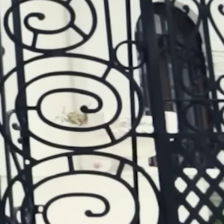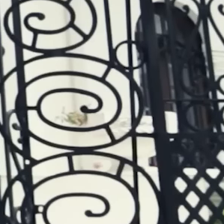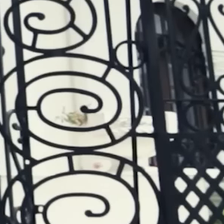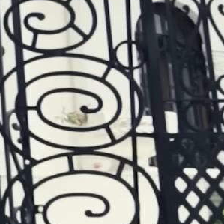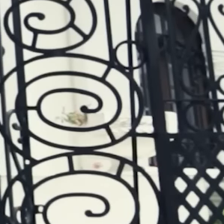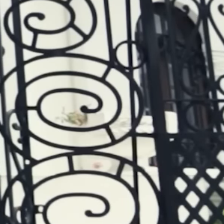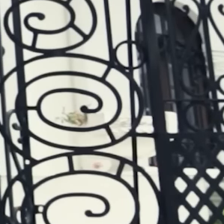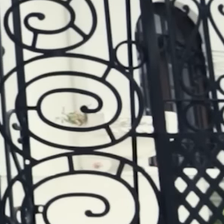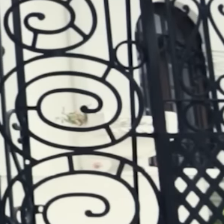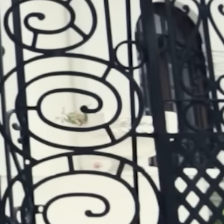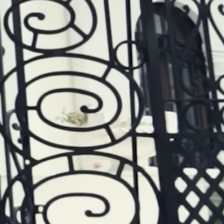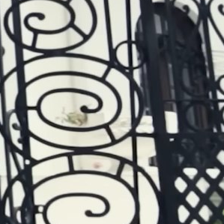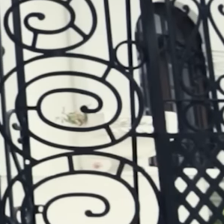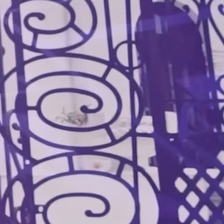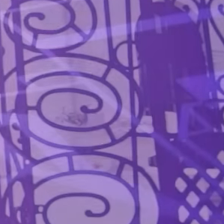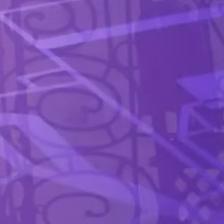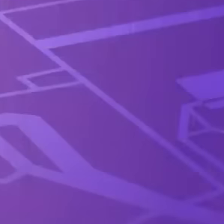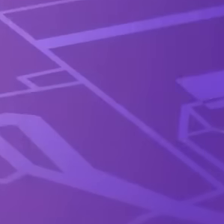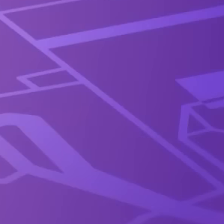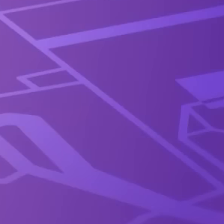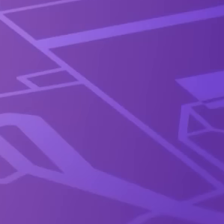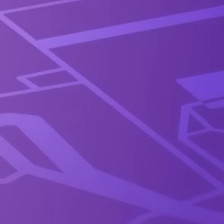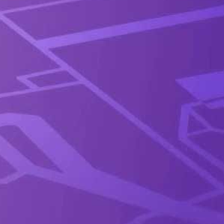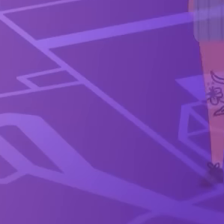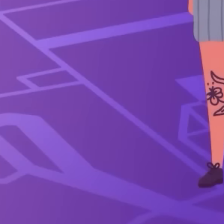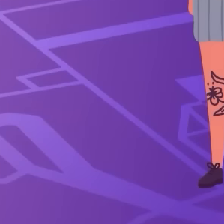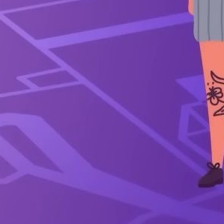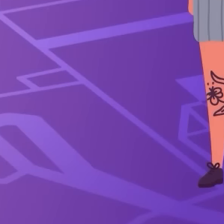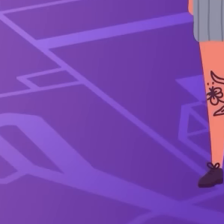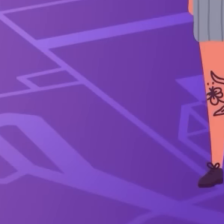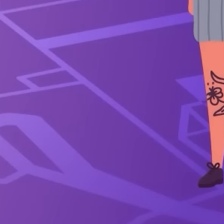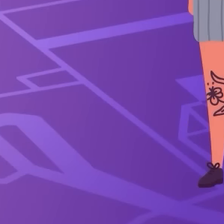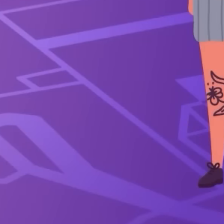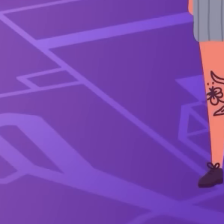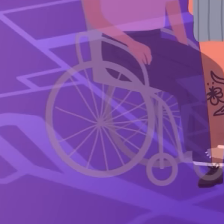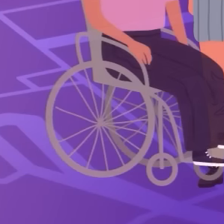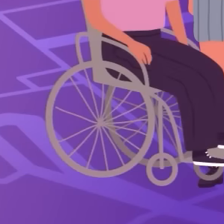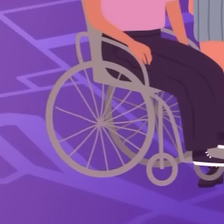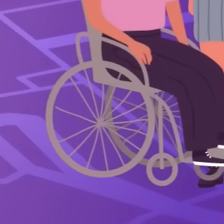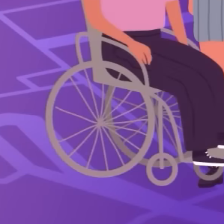apoyo. Encontralos en rutadegénero.inamo.go.cr.